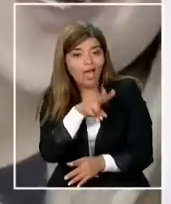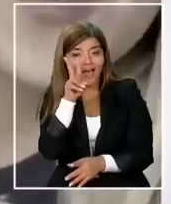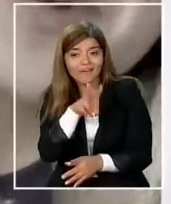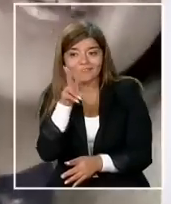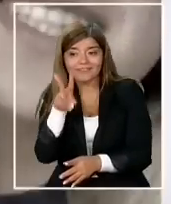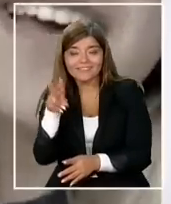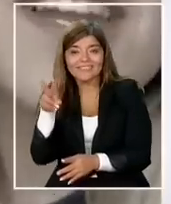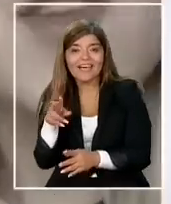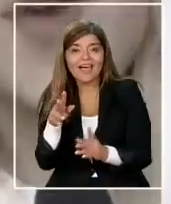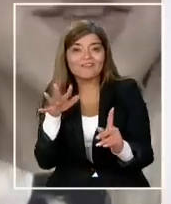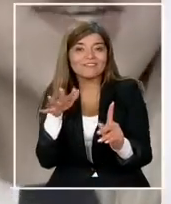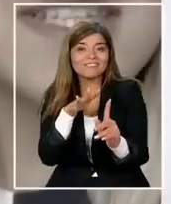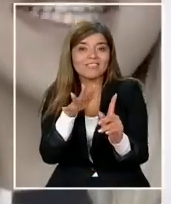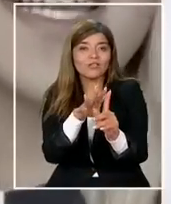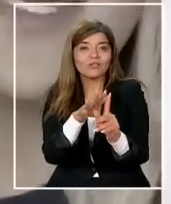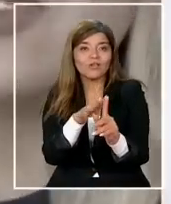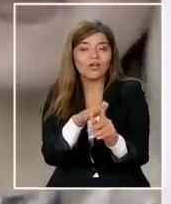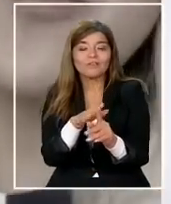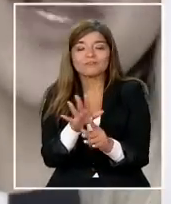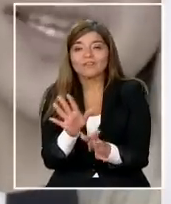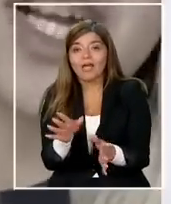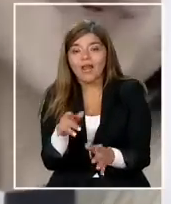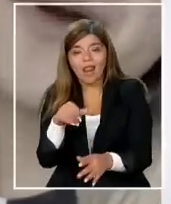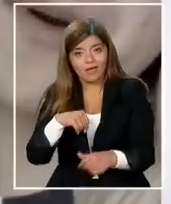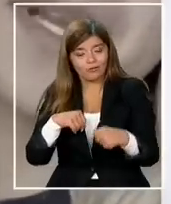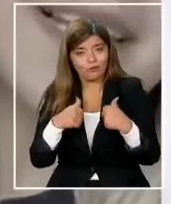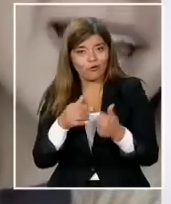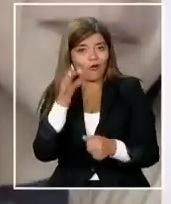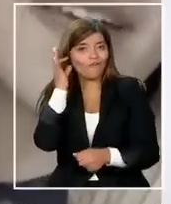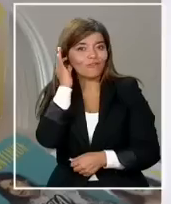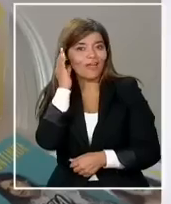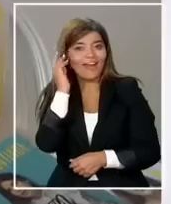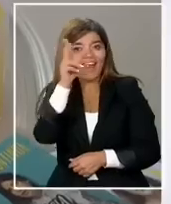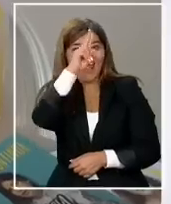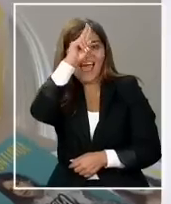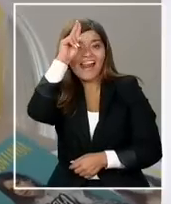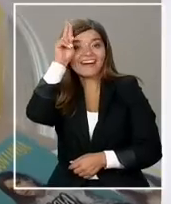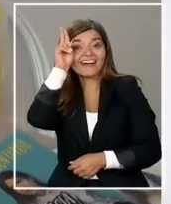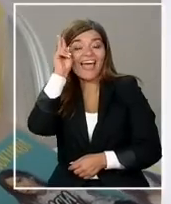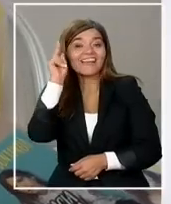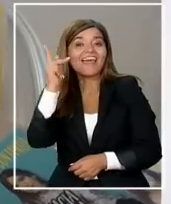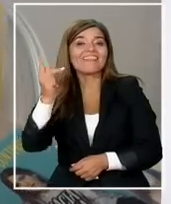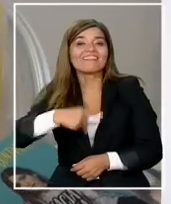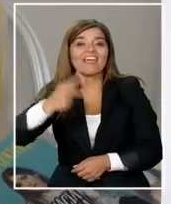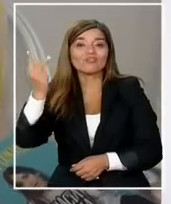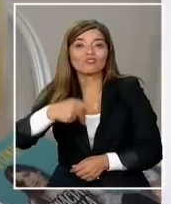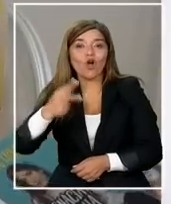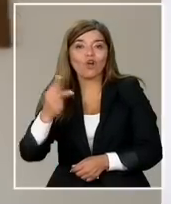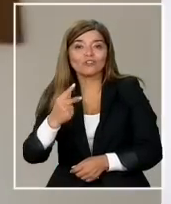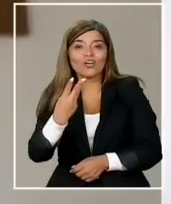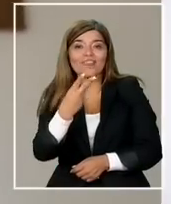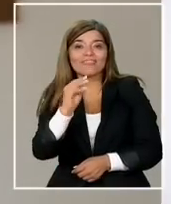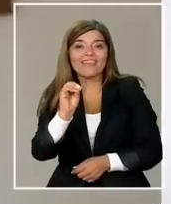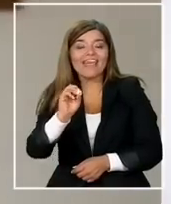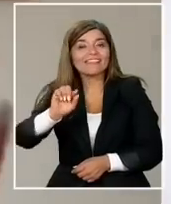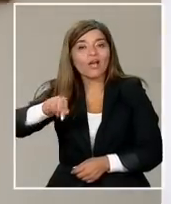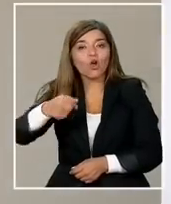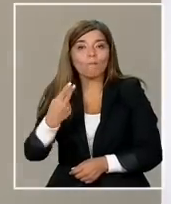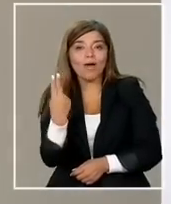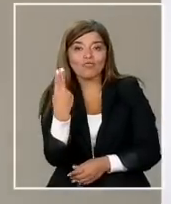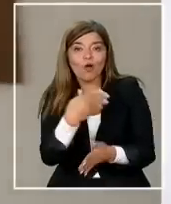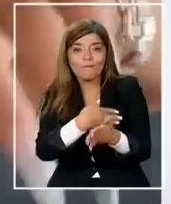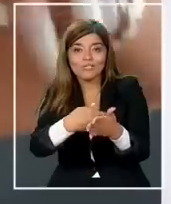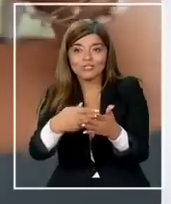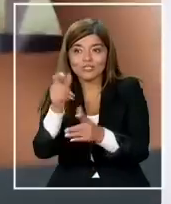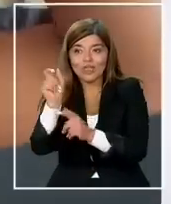seguidores. Como ya saben, no estoy en Chile. Esta joven también es la reina indiscutida de TikTok, con 30,2 millones de